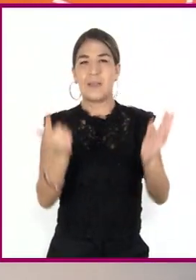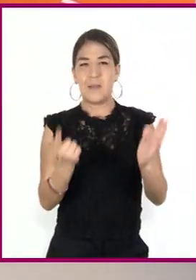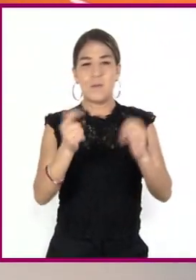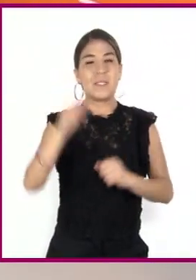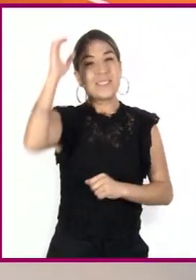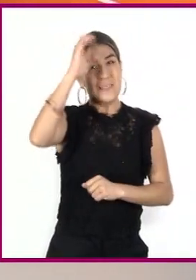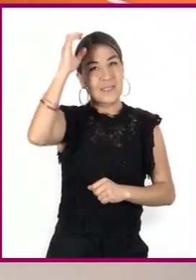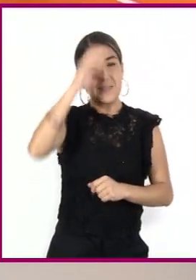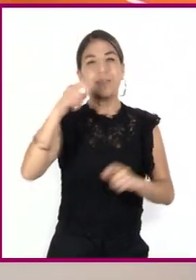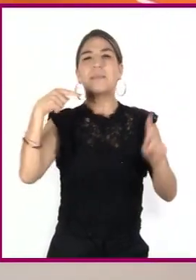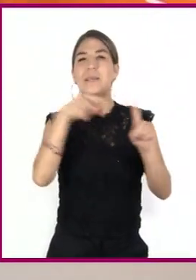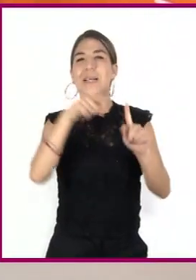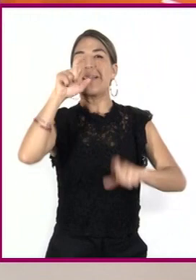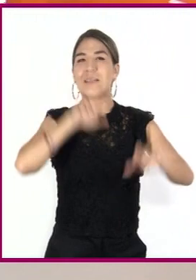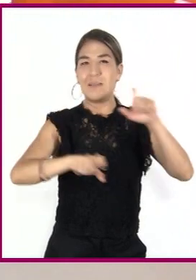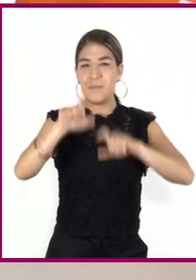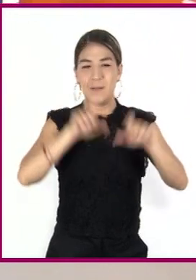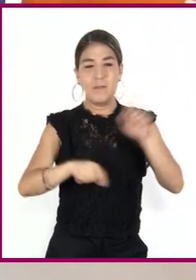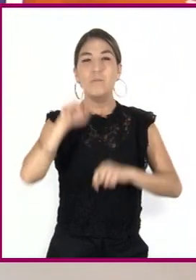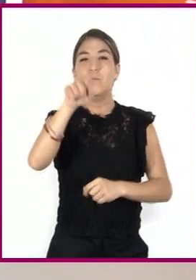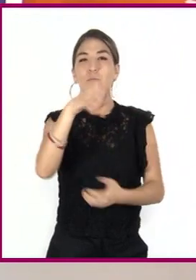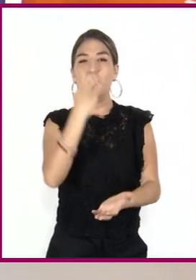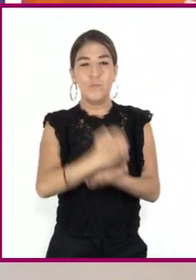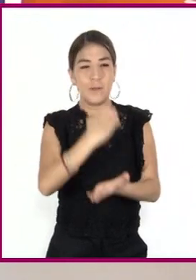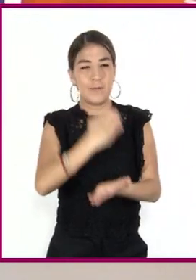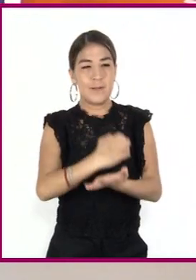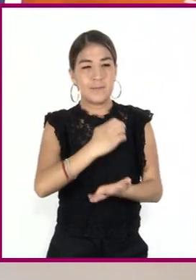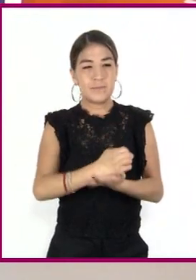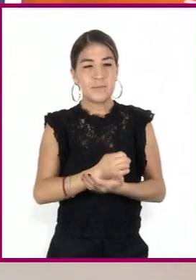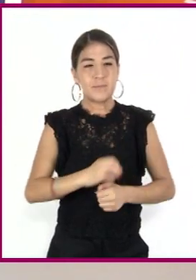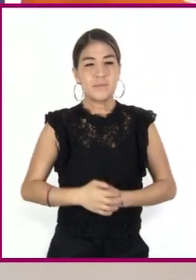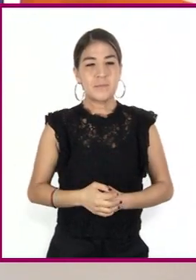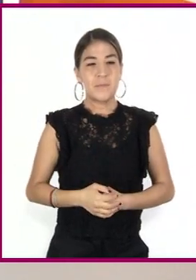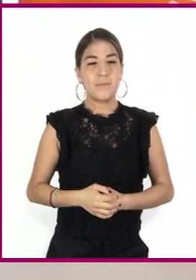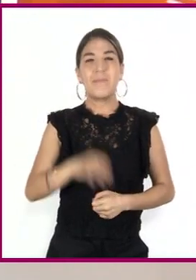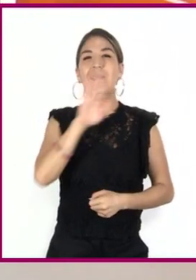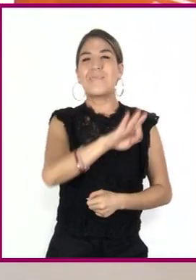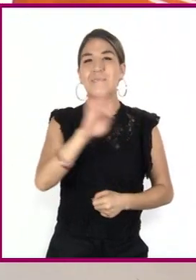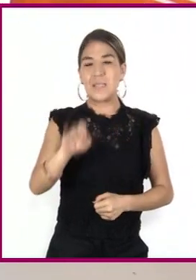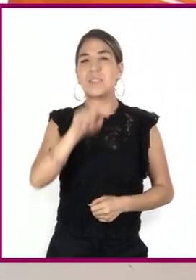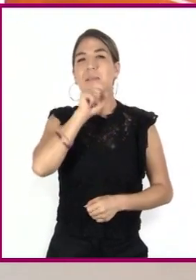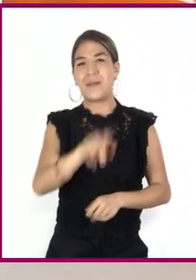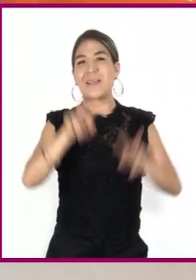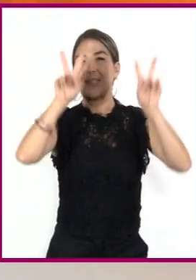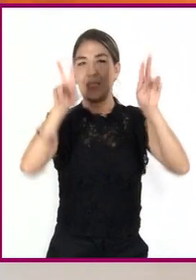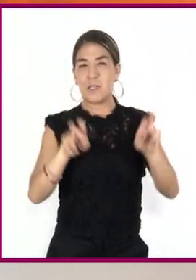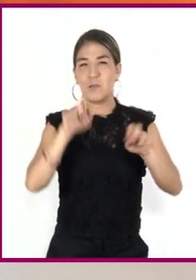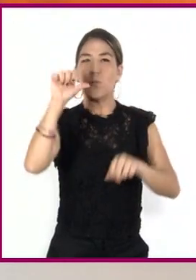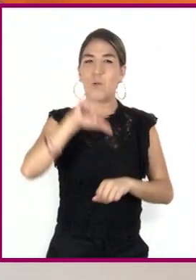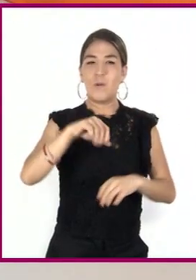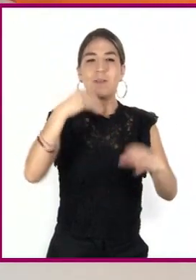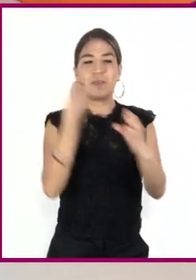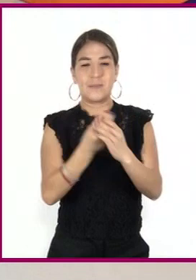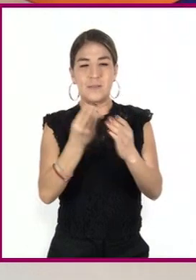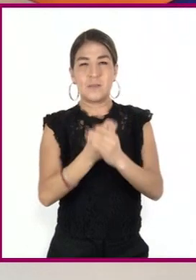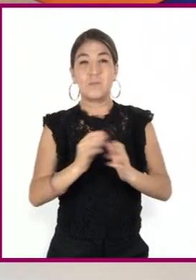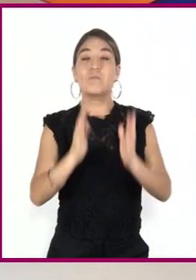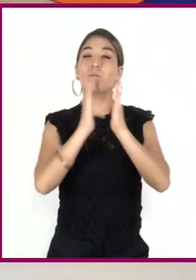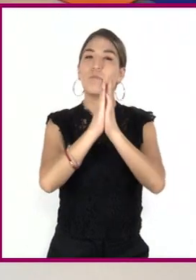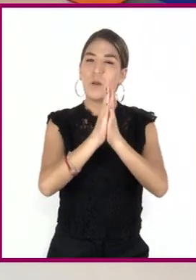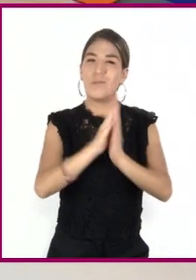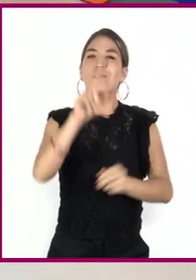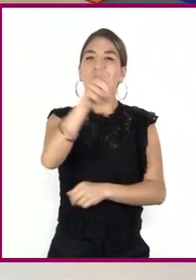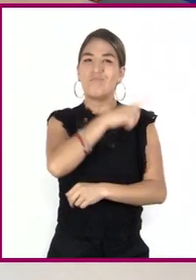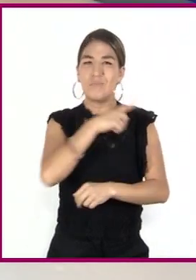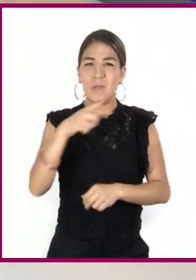ciencias con énfasis en química, su cuaderno de notas de la asignatura con la fecha y el título de nuestra sesión. Por favor,